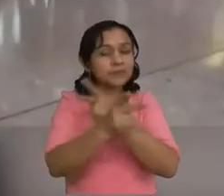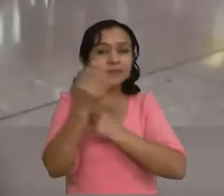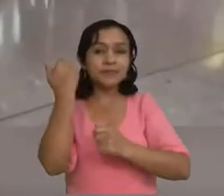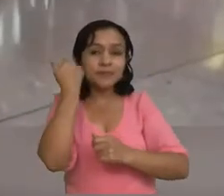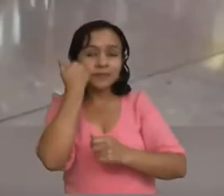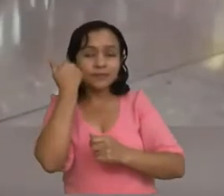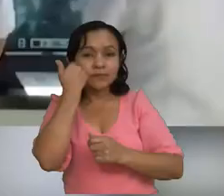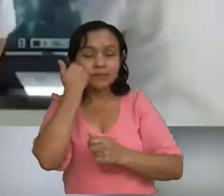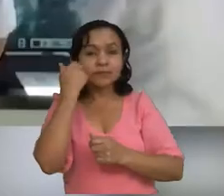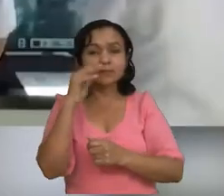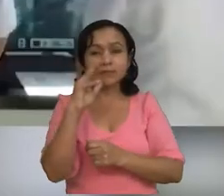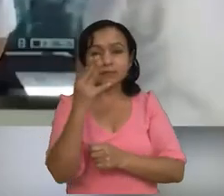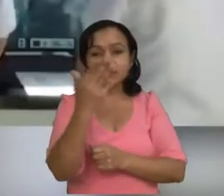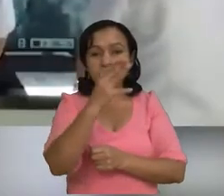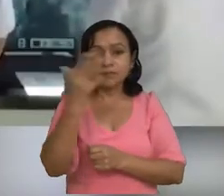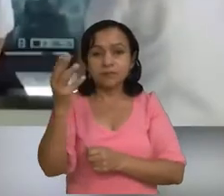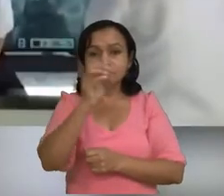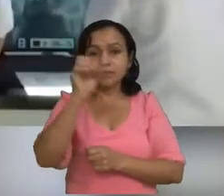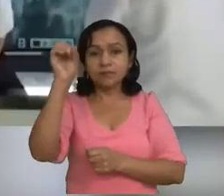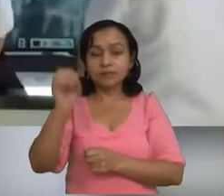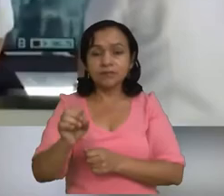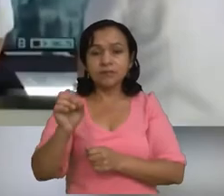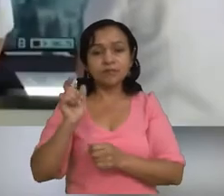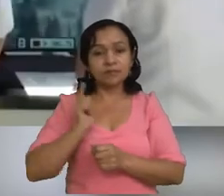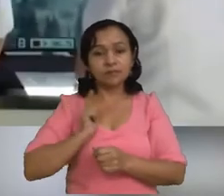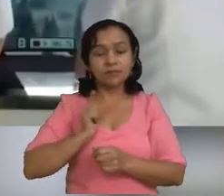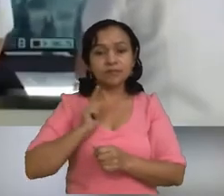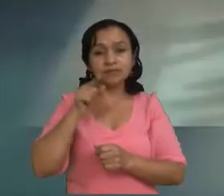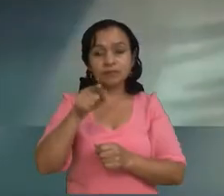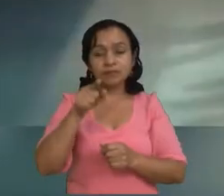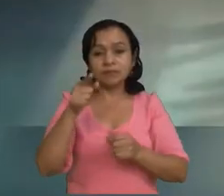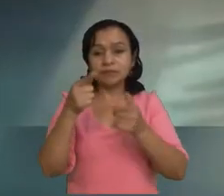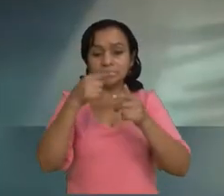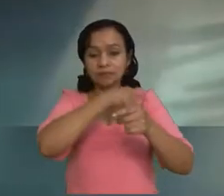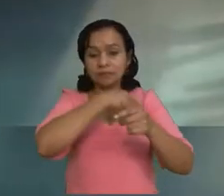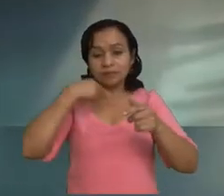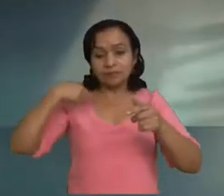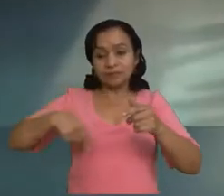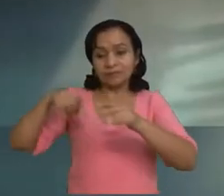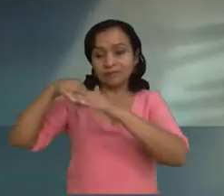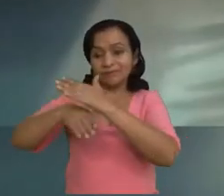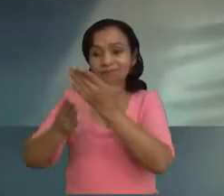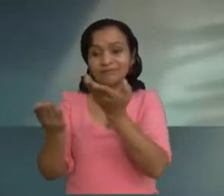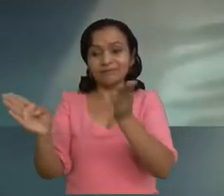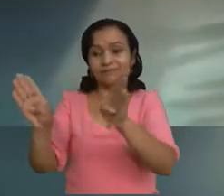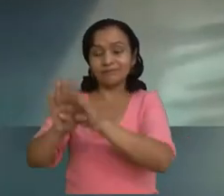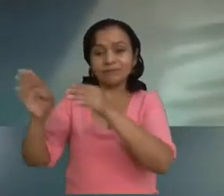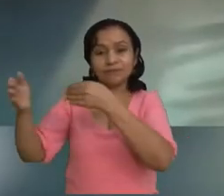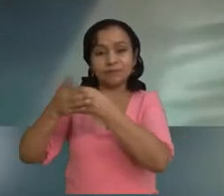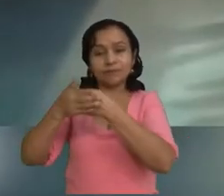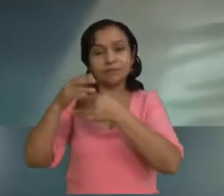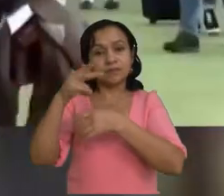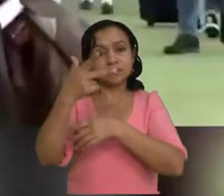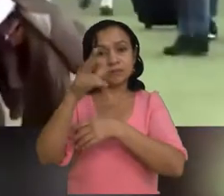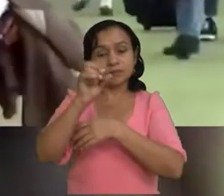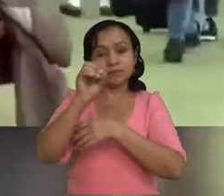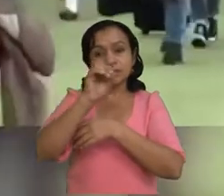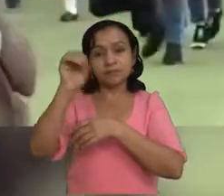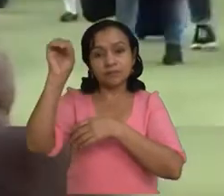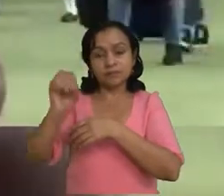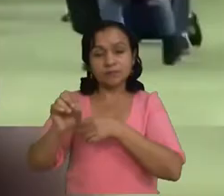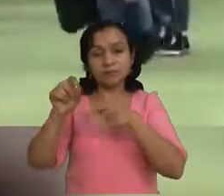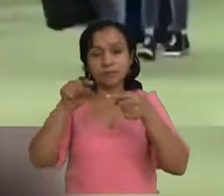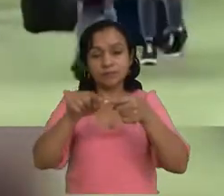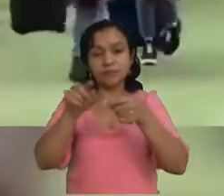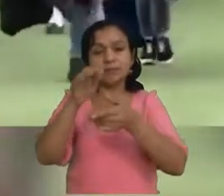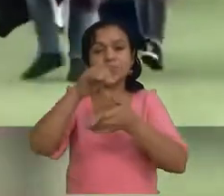Recordó que el 99% de casos se mantienen confinados en China y más del 80% de estos en Hubei, el